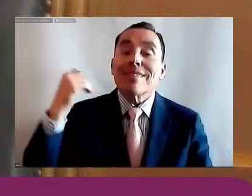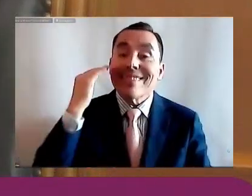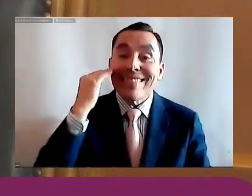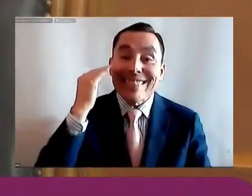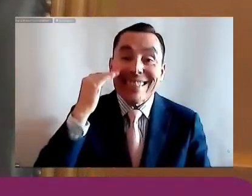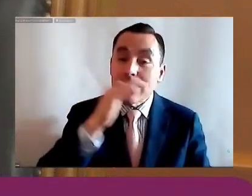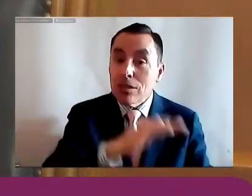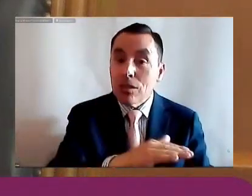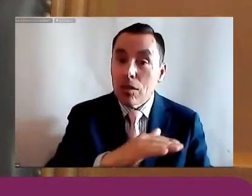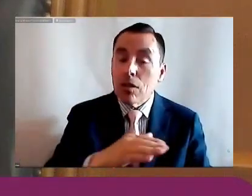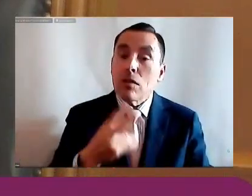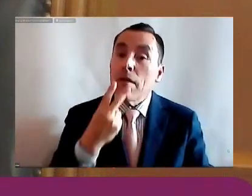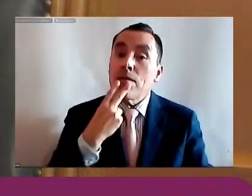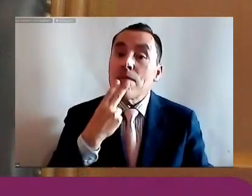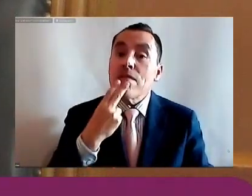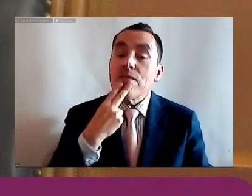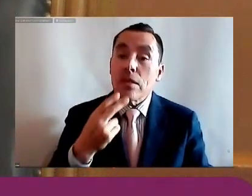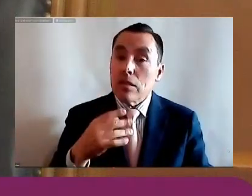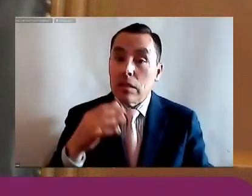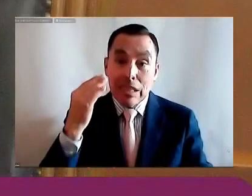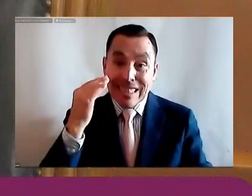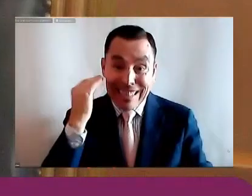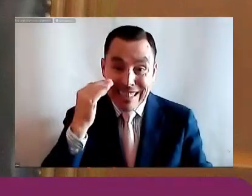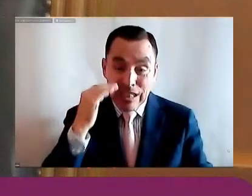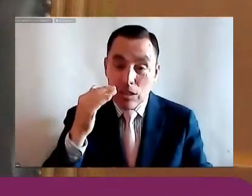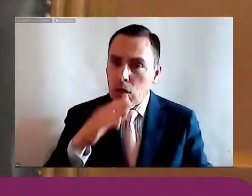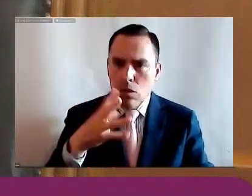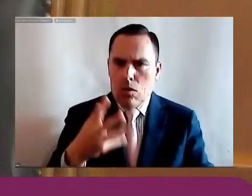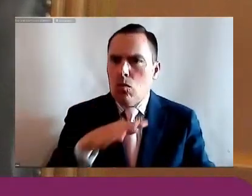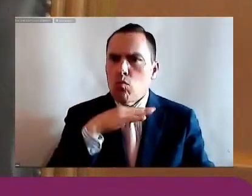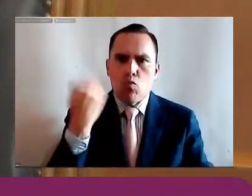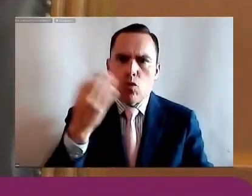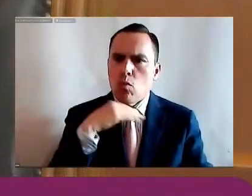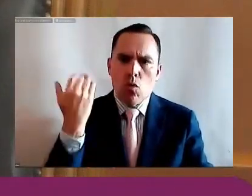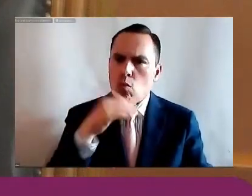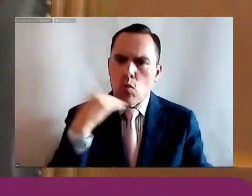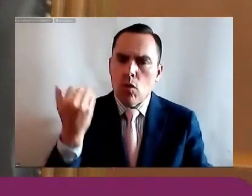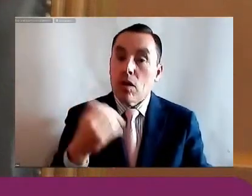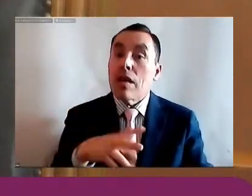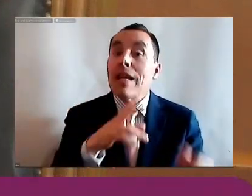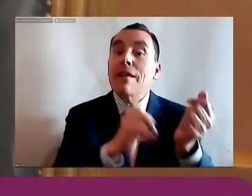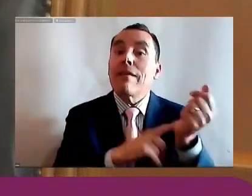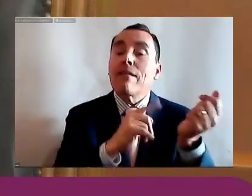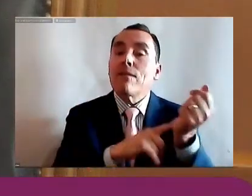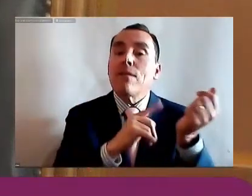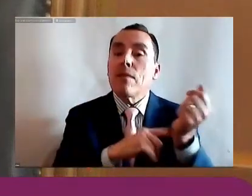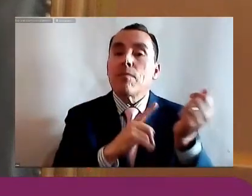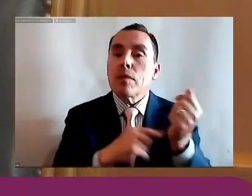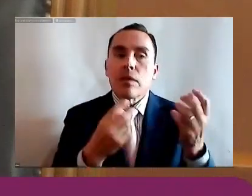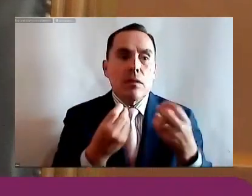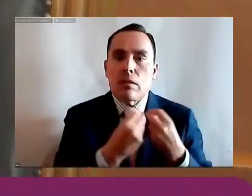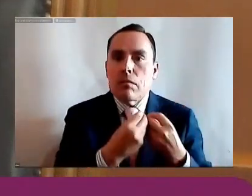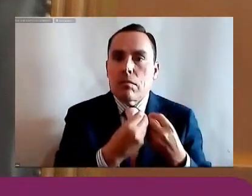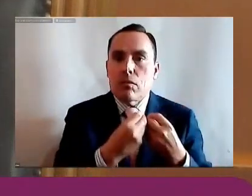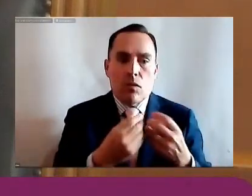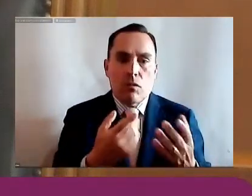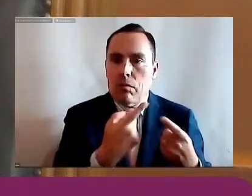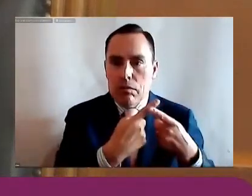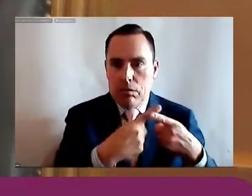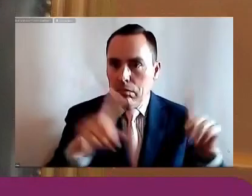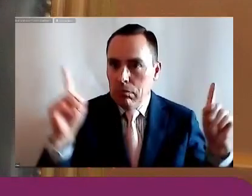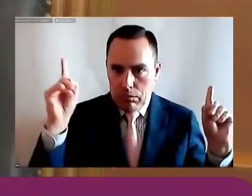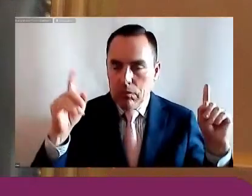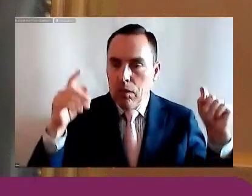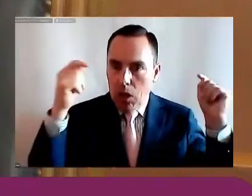mucho, la mortalidad infantil era tremenda y las familias no tenían la misma relación que las